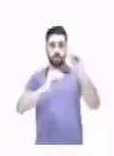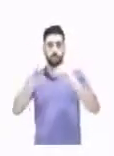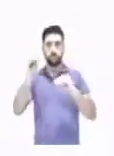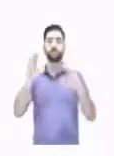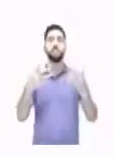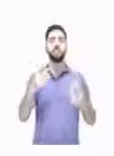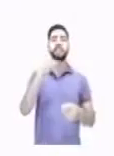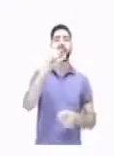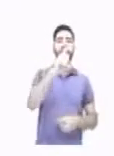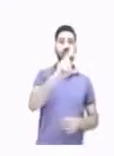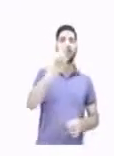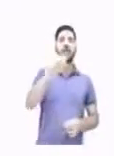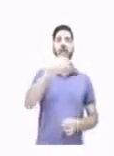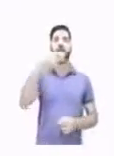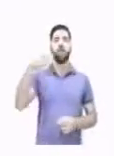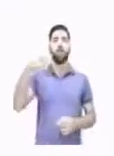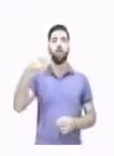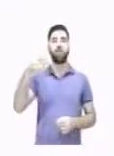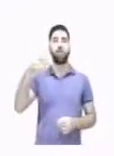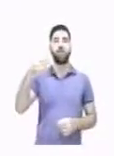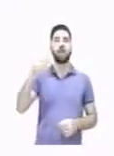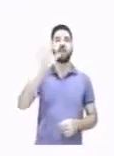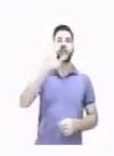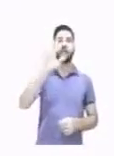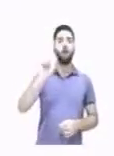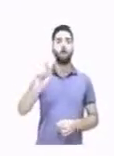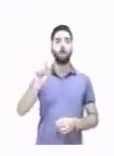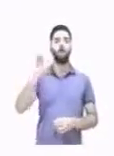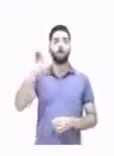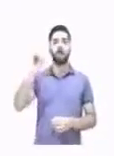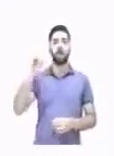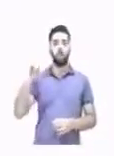Sustituyendo datos me quedaría que C es igual a ¿cuánto vale A?